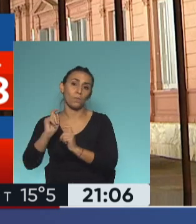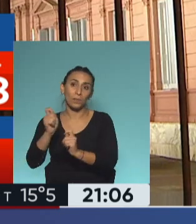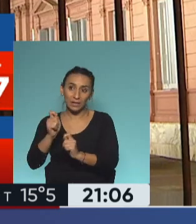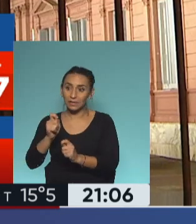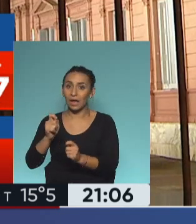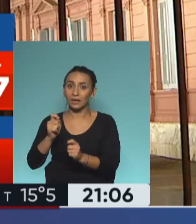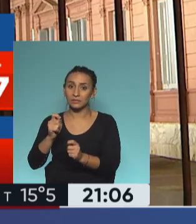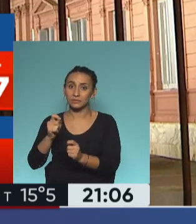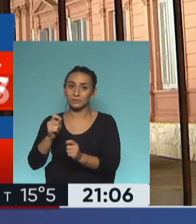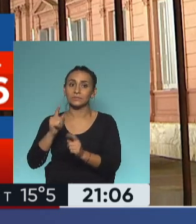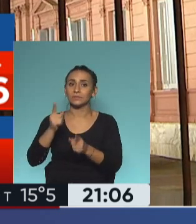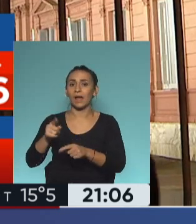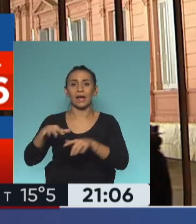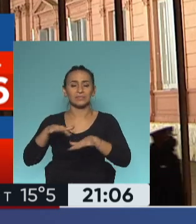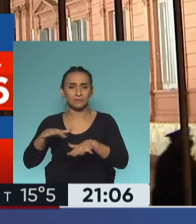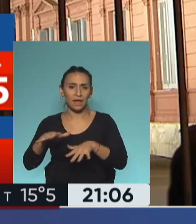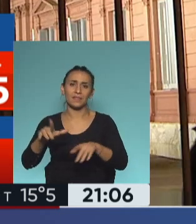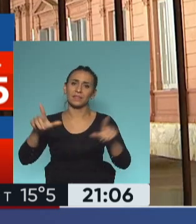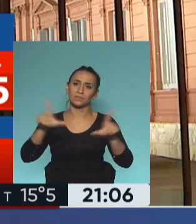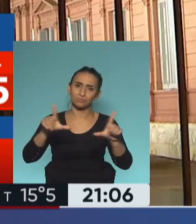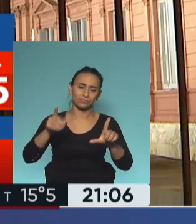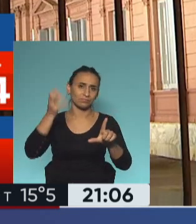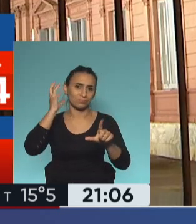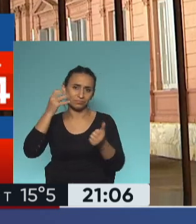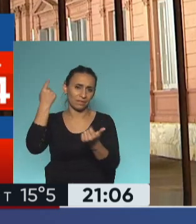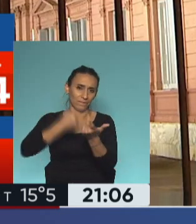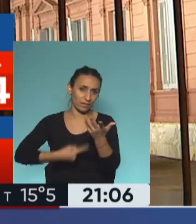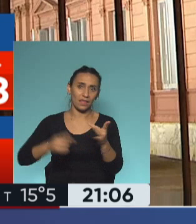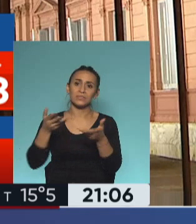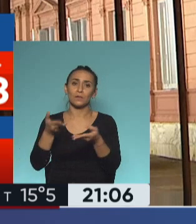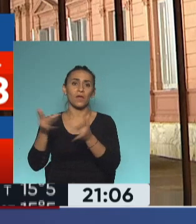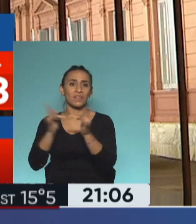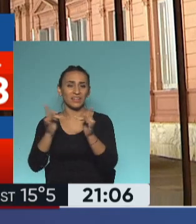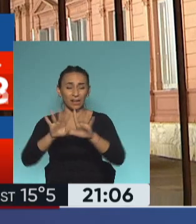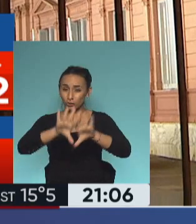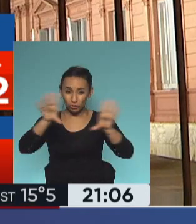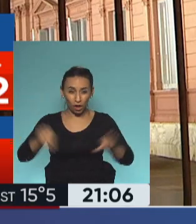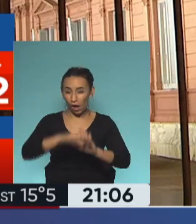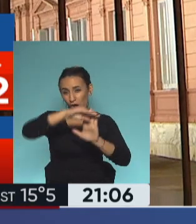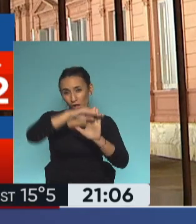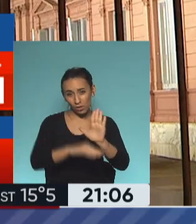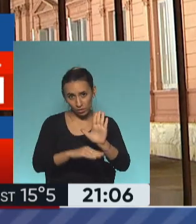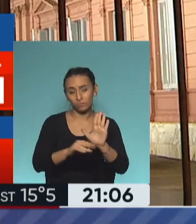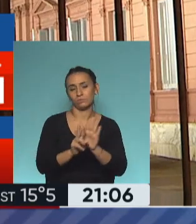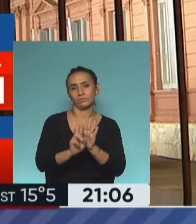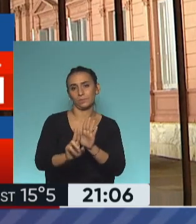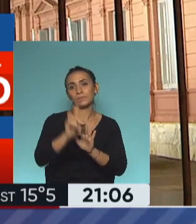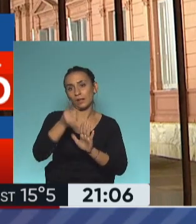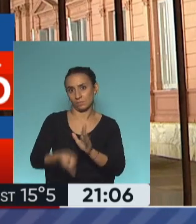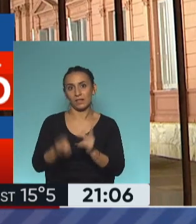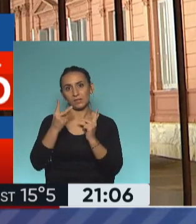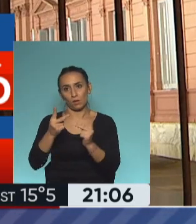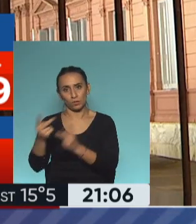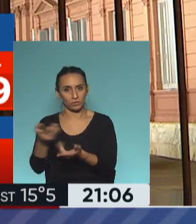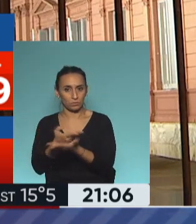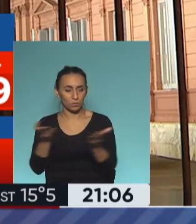actividades de telecomunicaciones, Bien. Internet fija y móvil y servicios digitales. Todo esto entonces, recordemos por supuesto también el transporte público, los